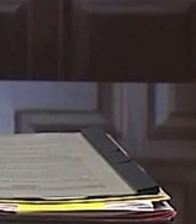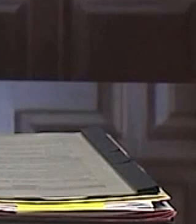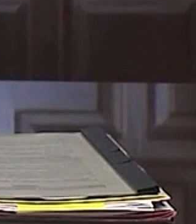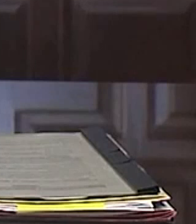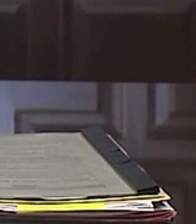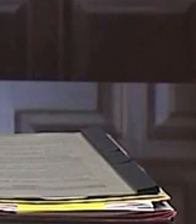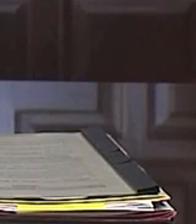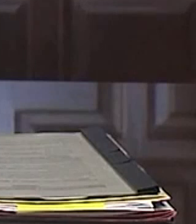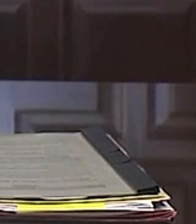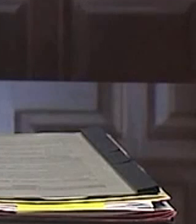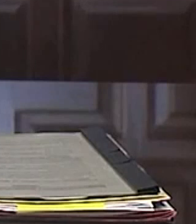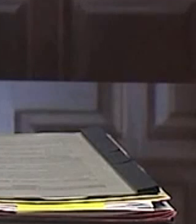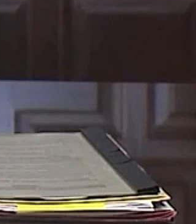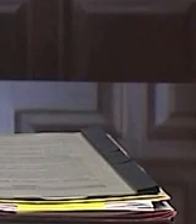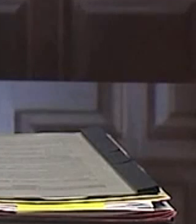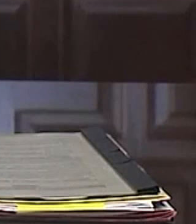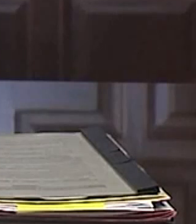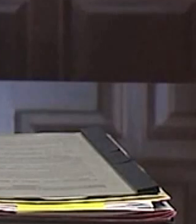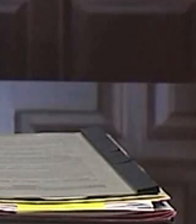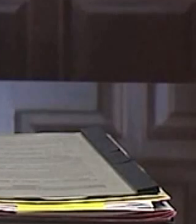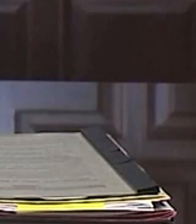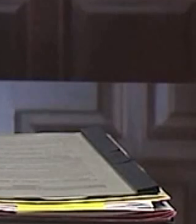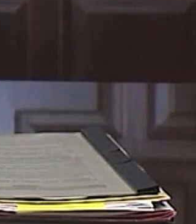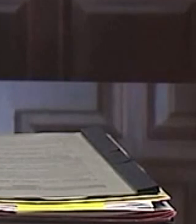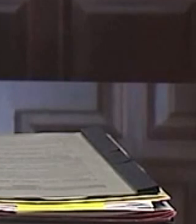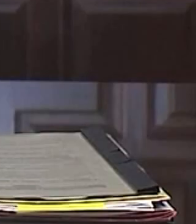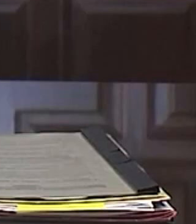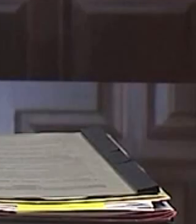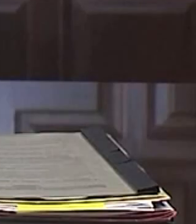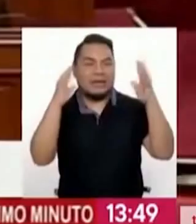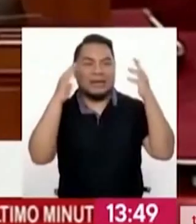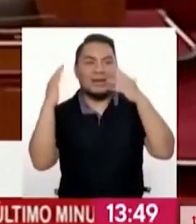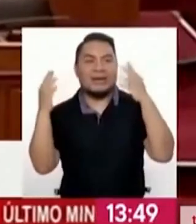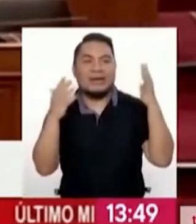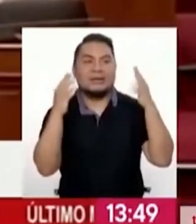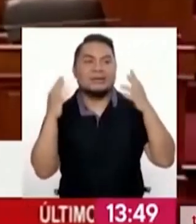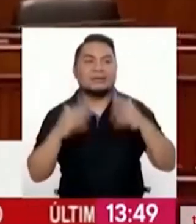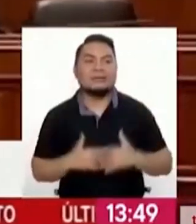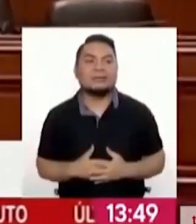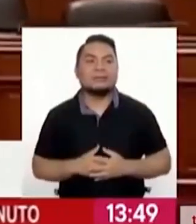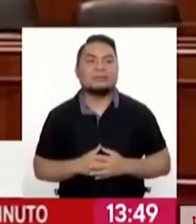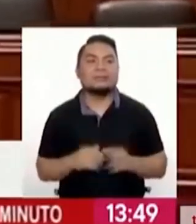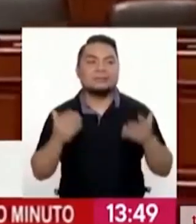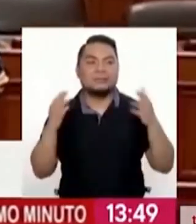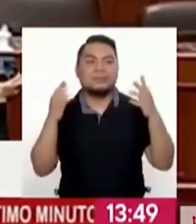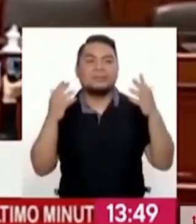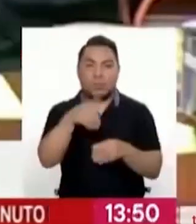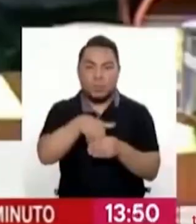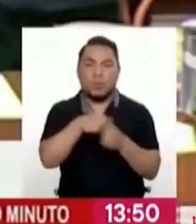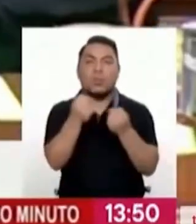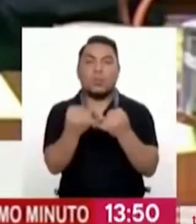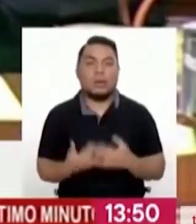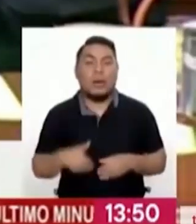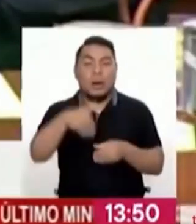del intento de golpe de estado y la destitución del presidente Pedro Castillo dice que